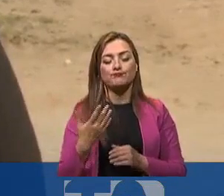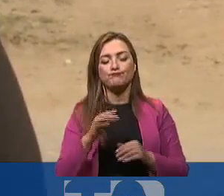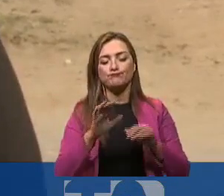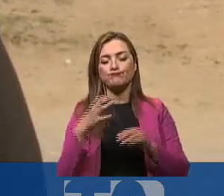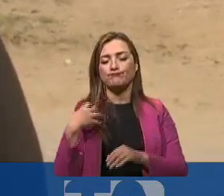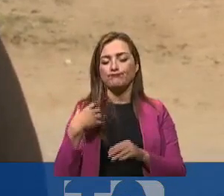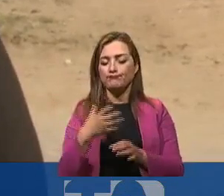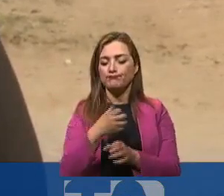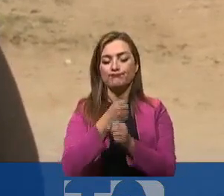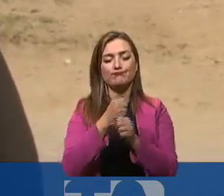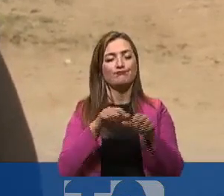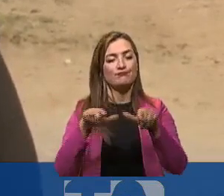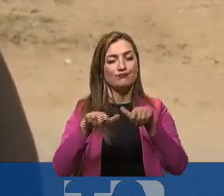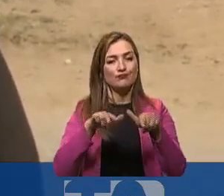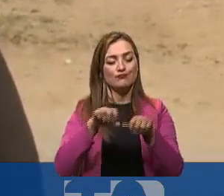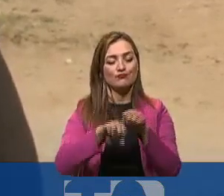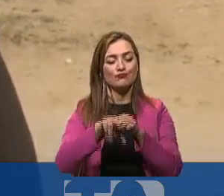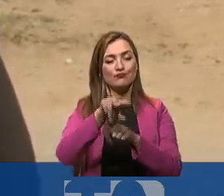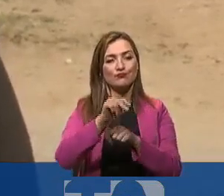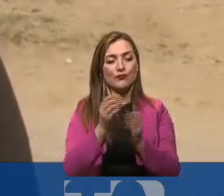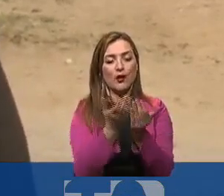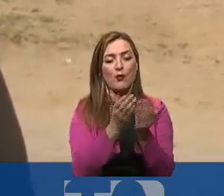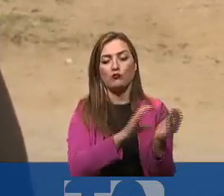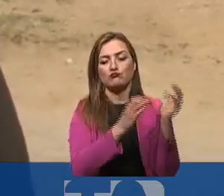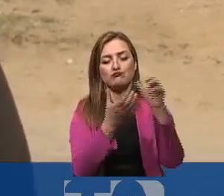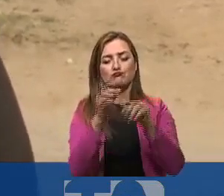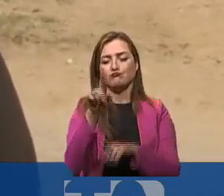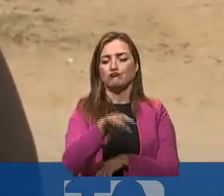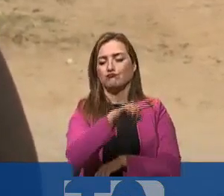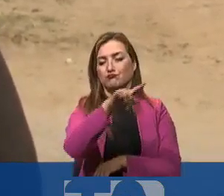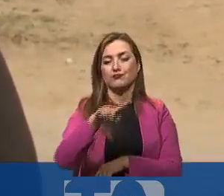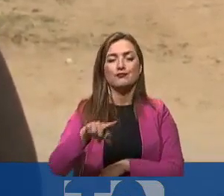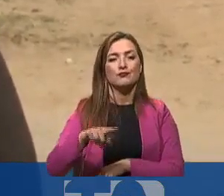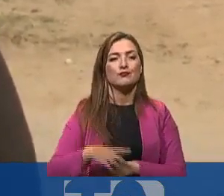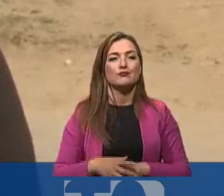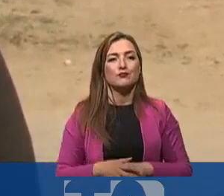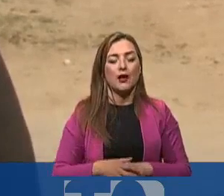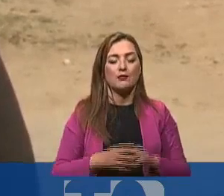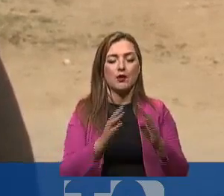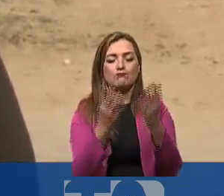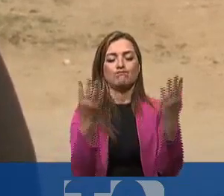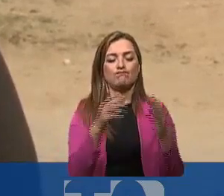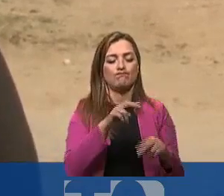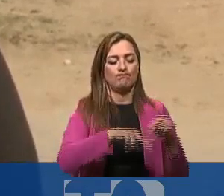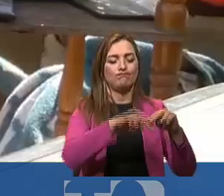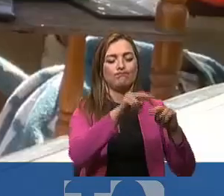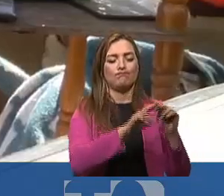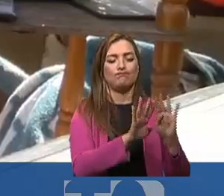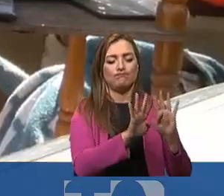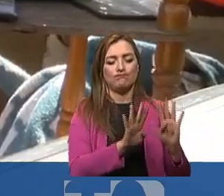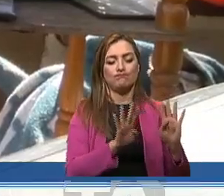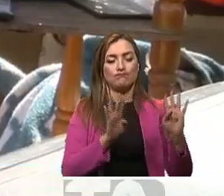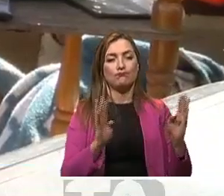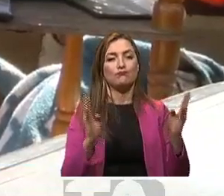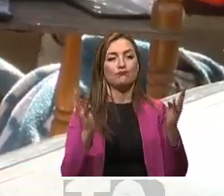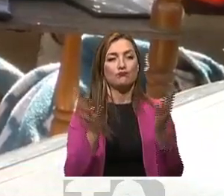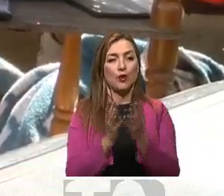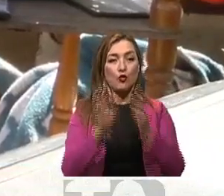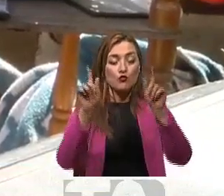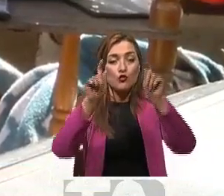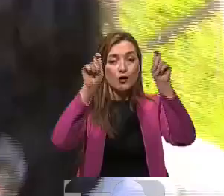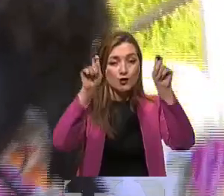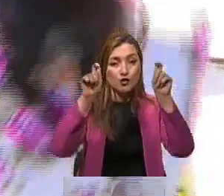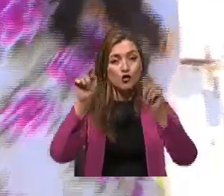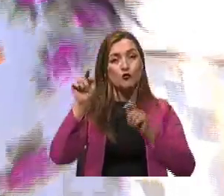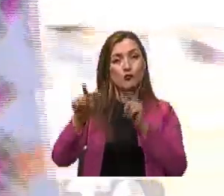evitar que se vuelva un sitio donde puedan arrojar basura y escombros, para cual vamos a intervenir con cercados y otras medidas de protección. El Patronato San José